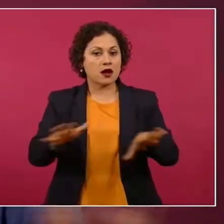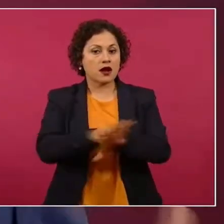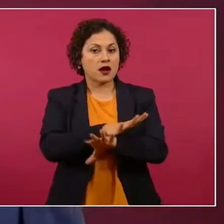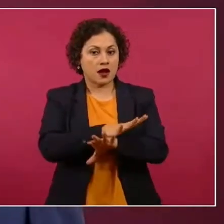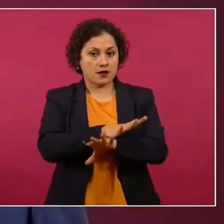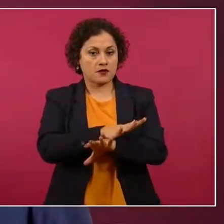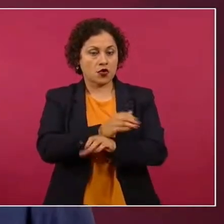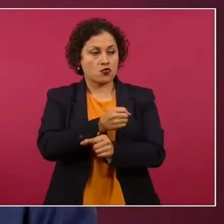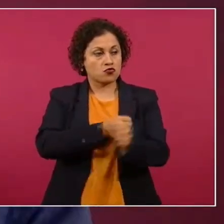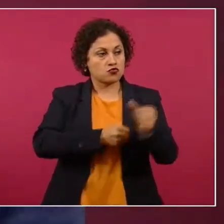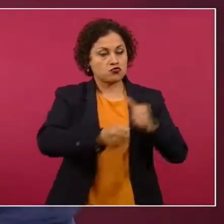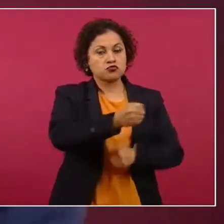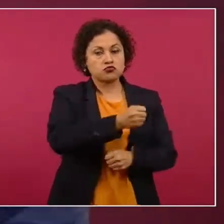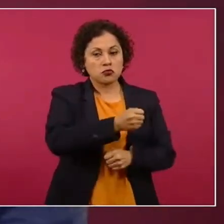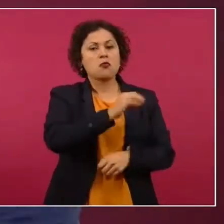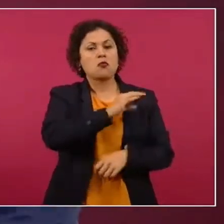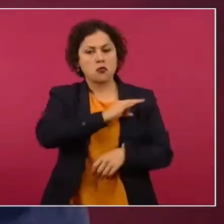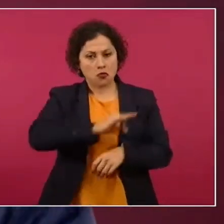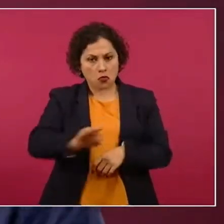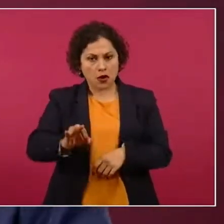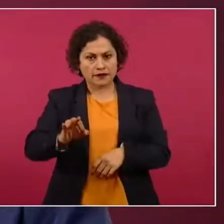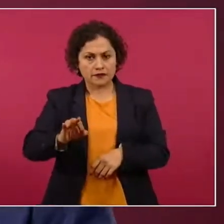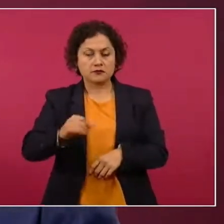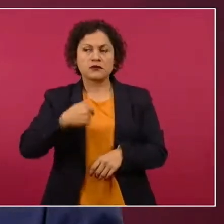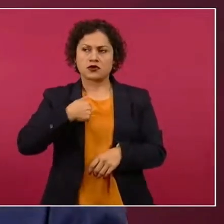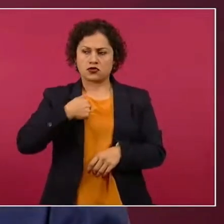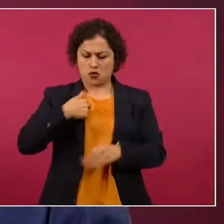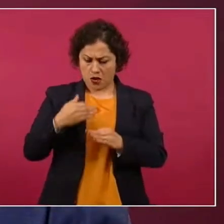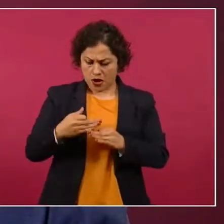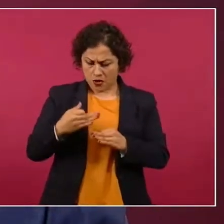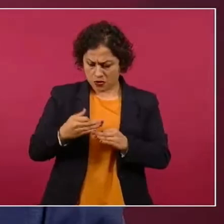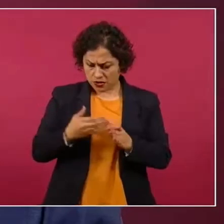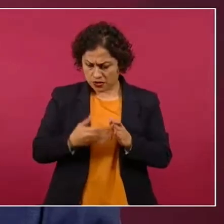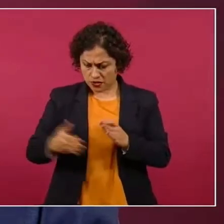A mí me tocaron 4, proponer 4.